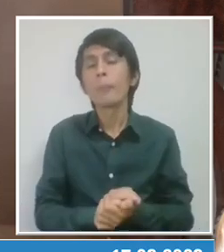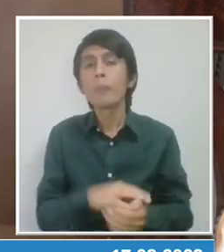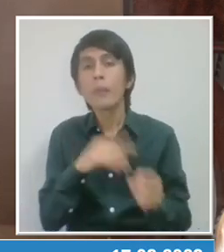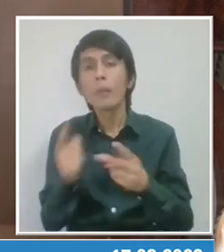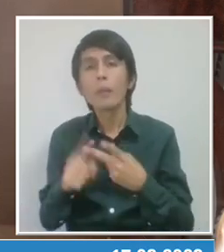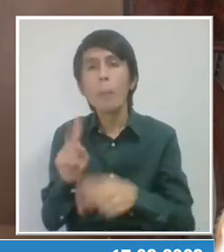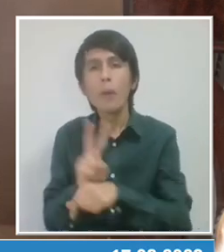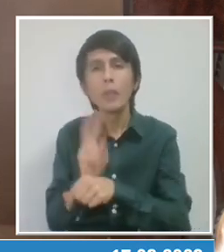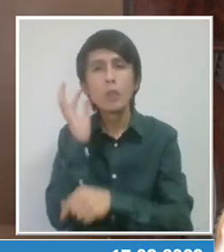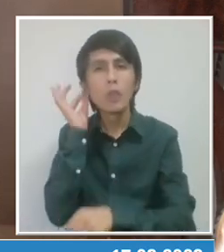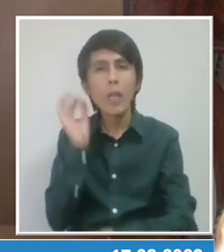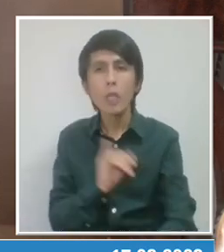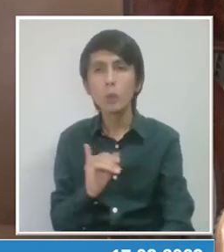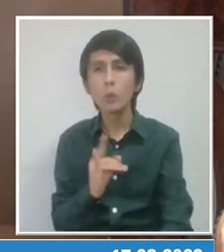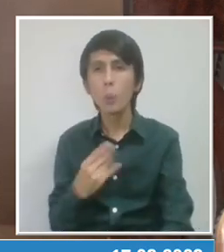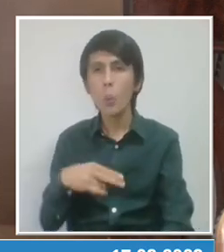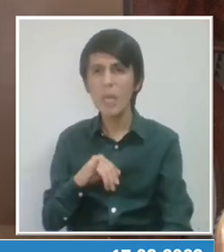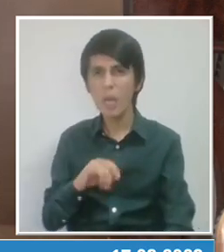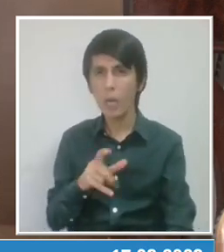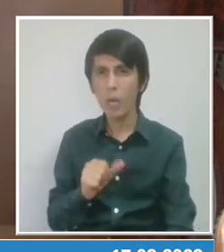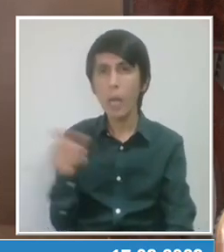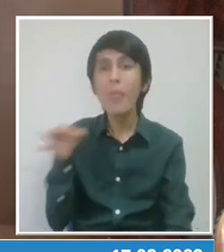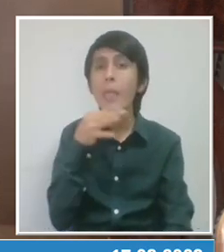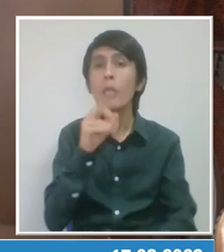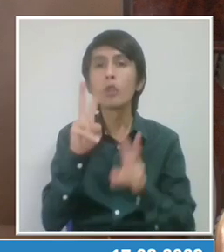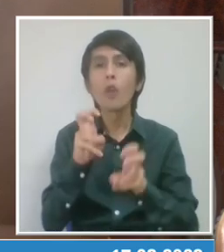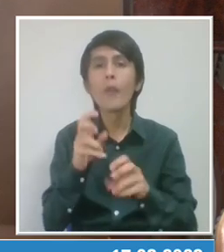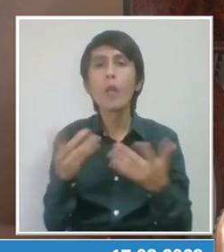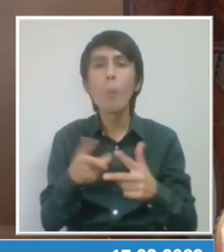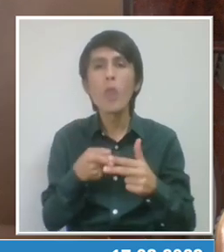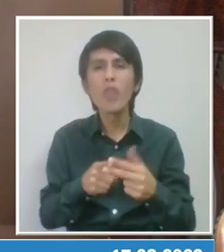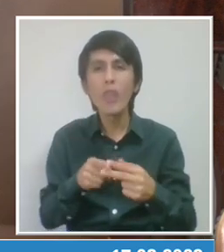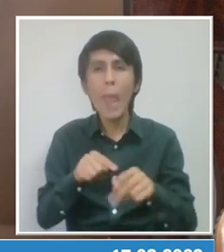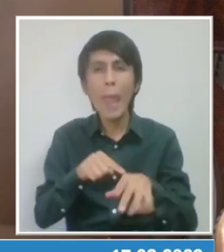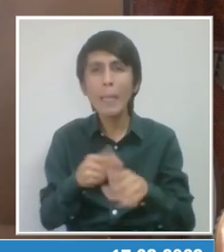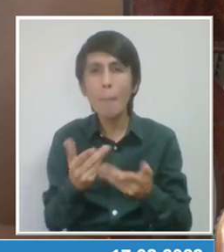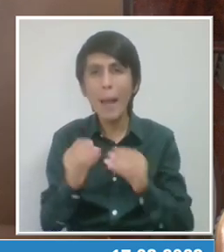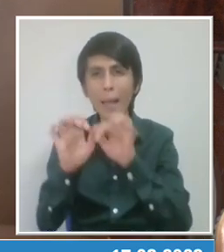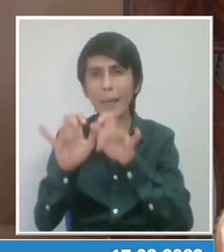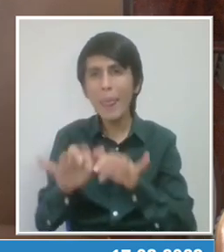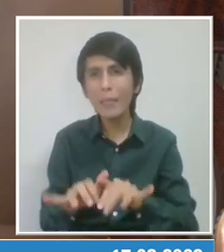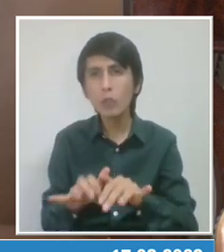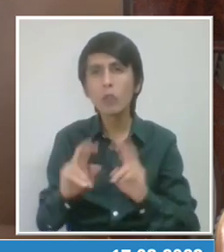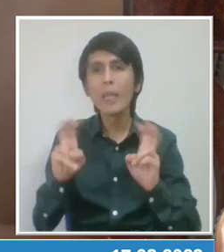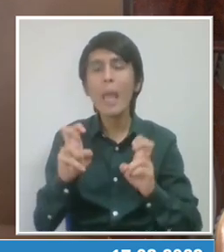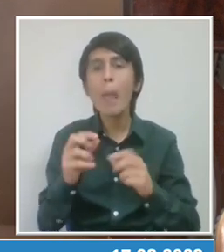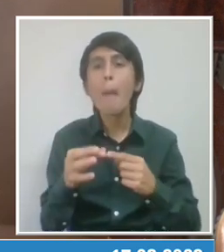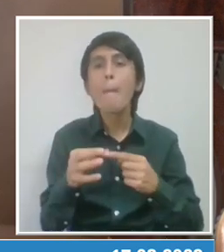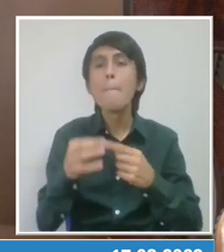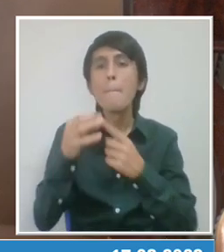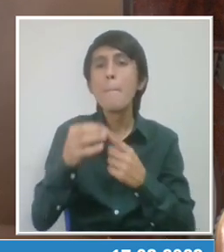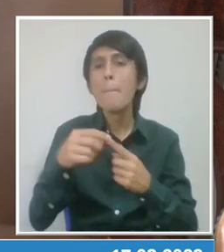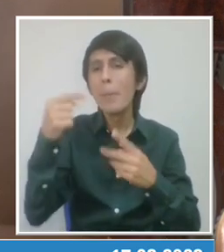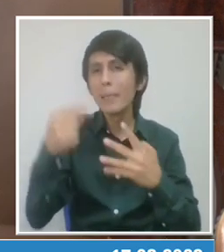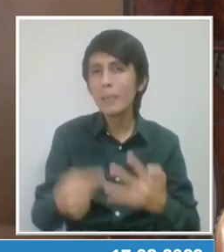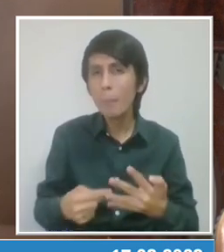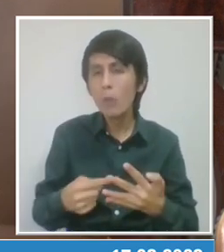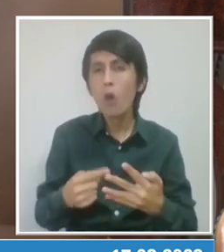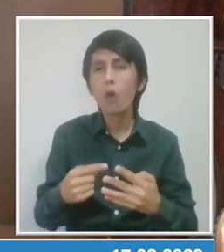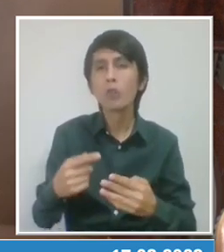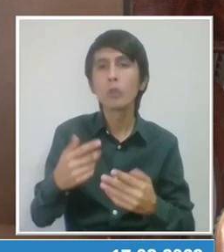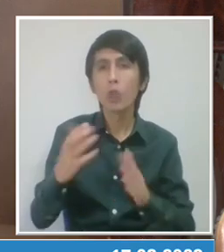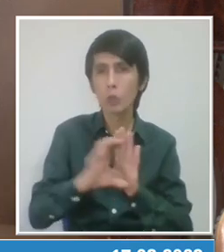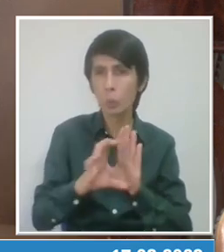principios constitucionales. Y luego se refirió a los avances en materia de principios para la equidad de género y paridad. Me